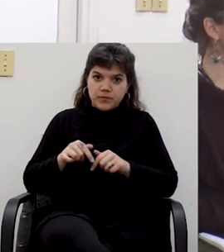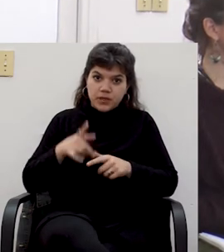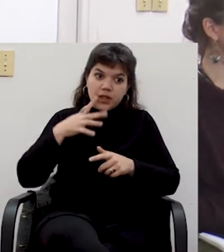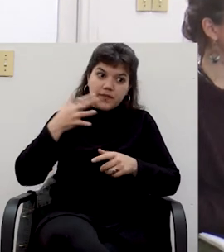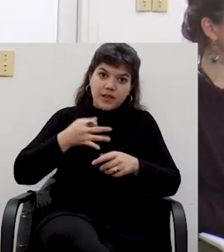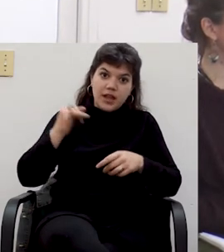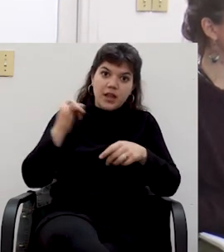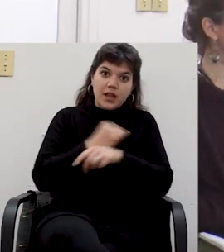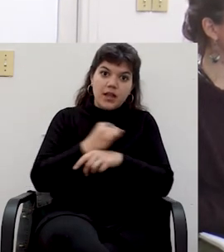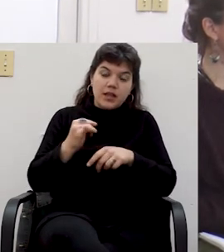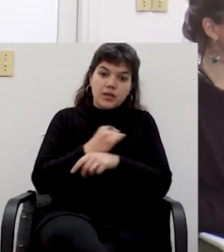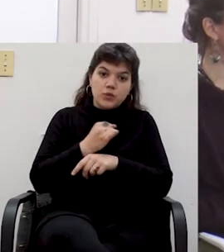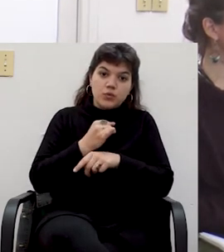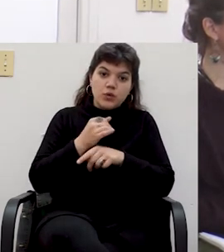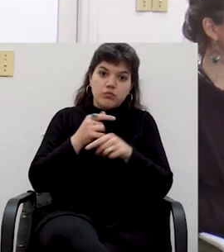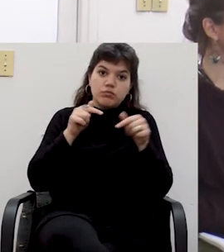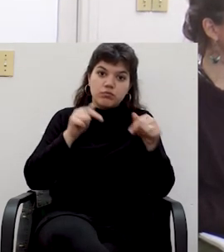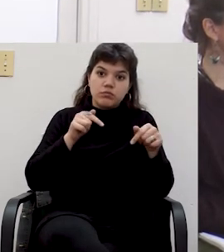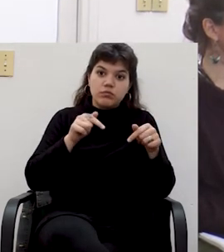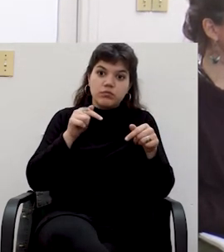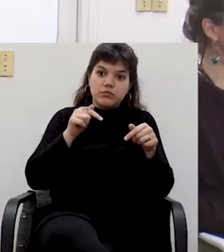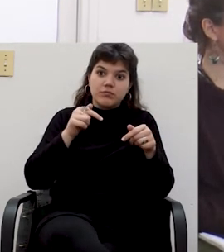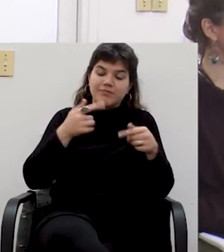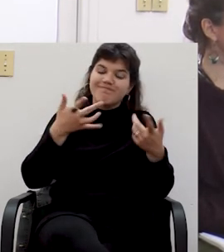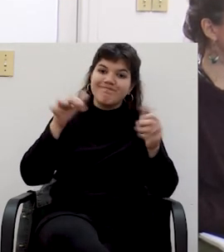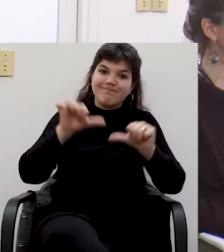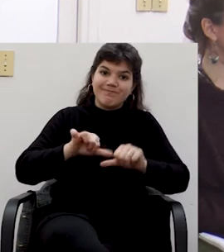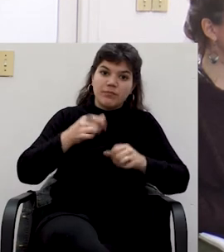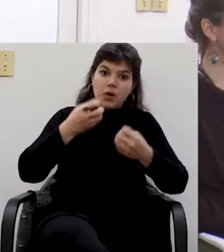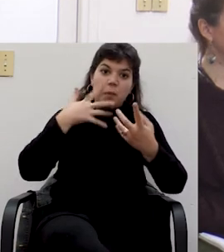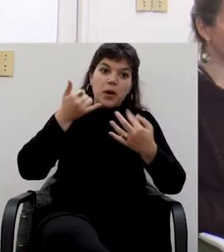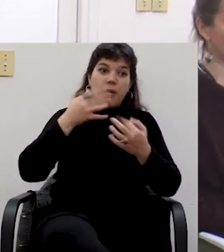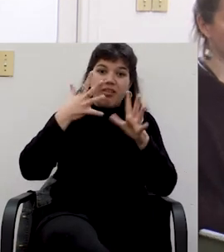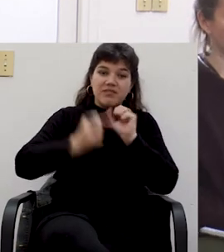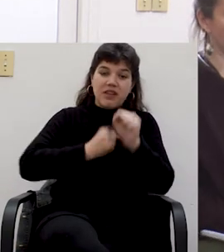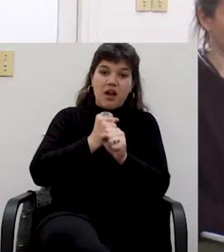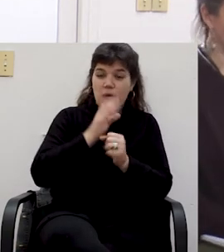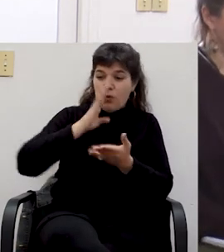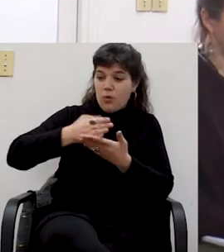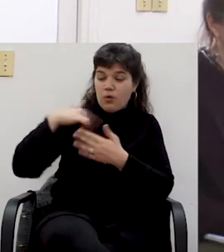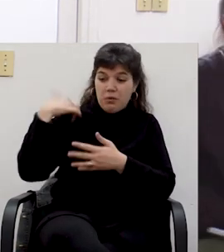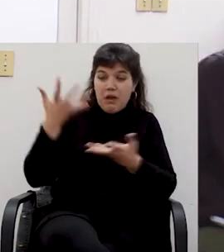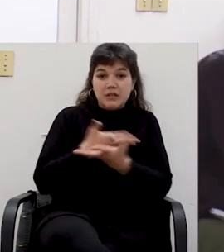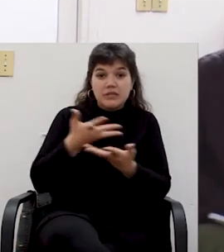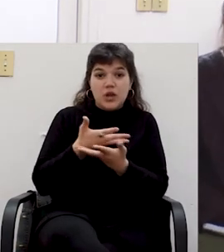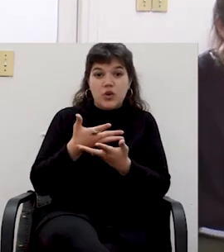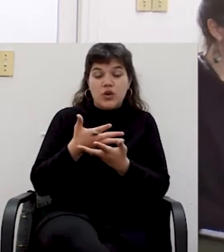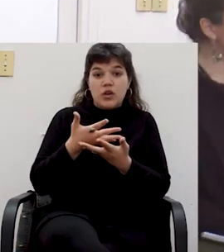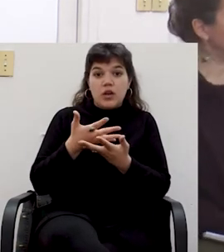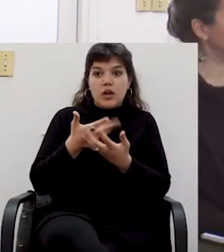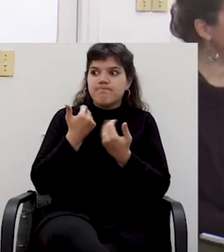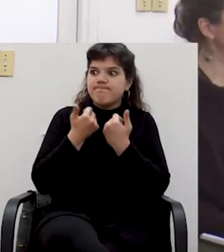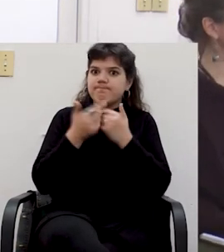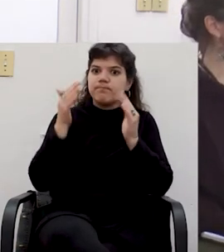larga data. Desde los últimos 10 años ha empezado